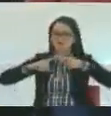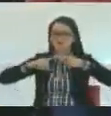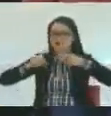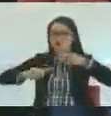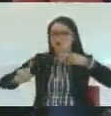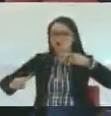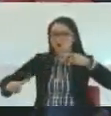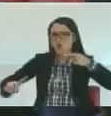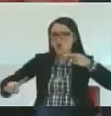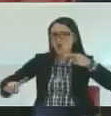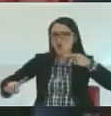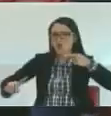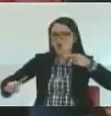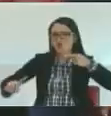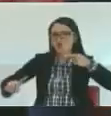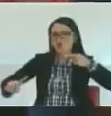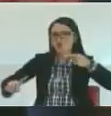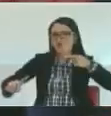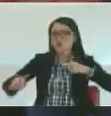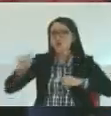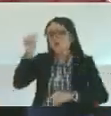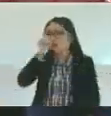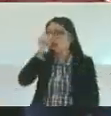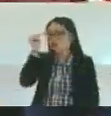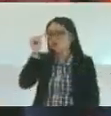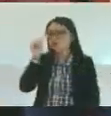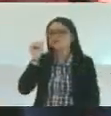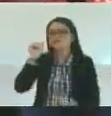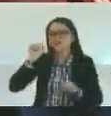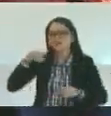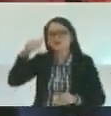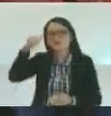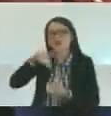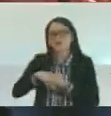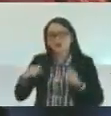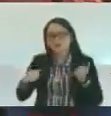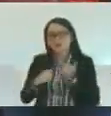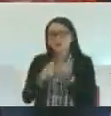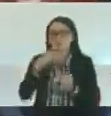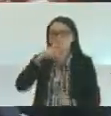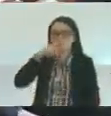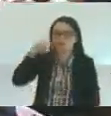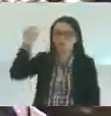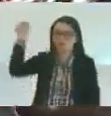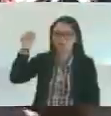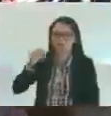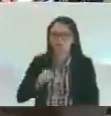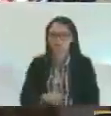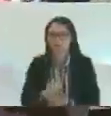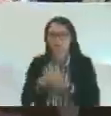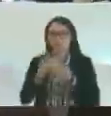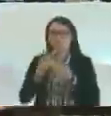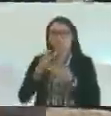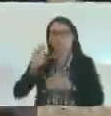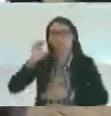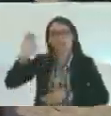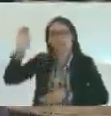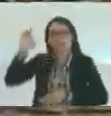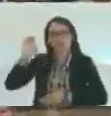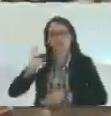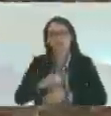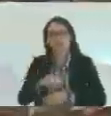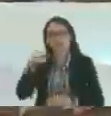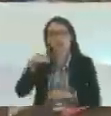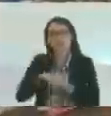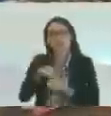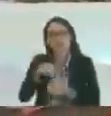o relampaguee, el domingo vamos a votar por Maduro, por la patria, que es votar por